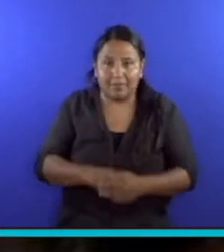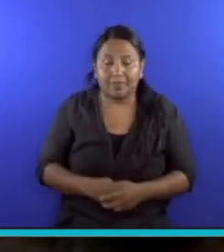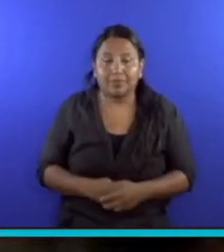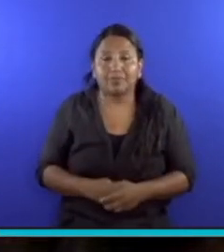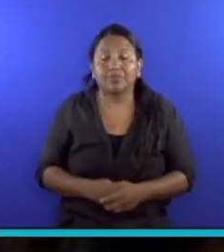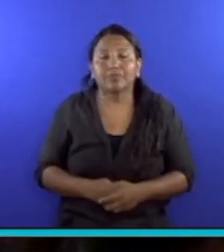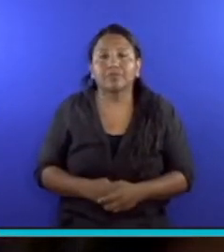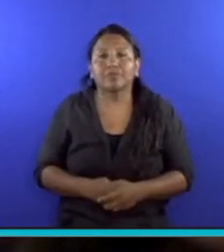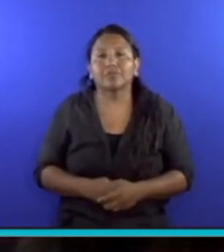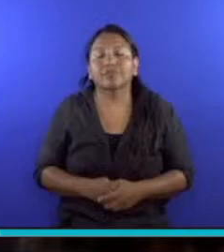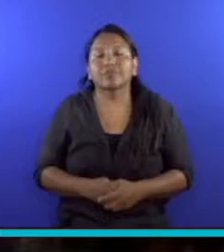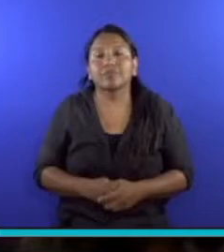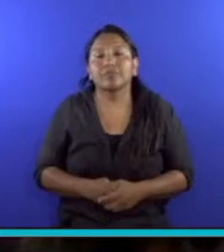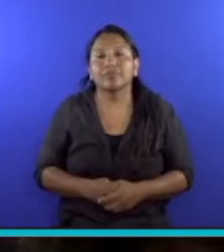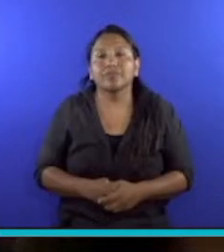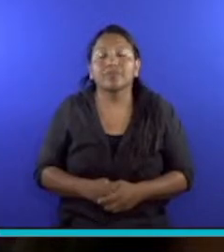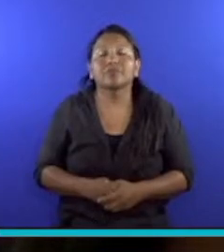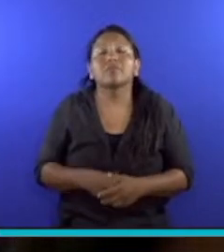Hoy